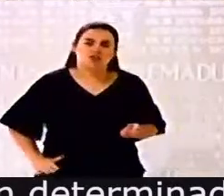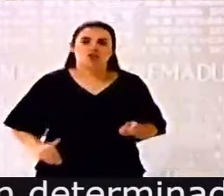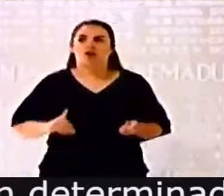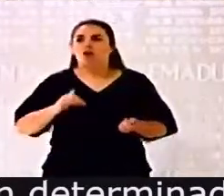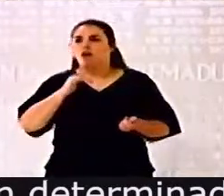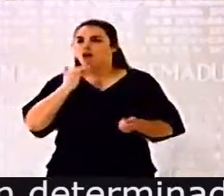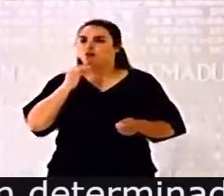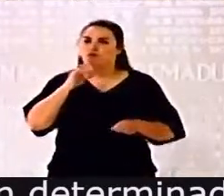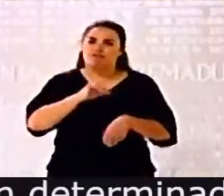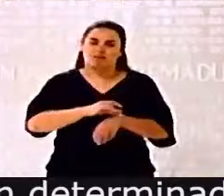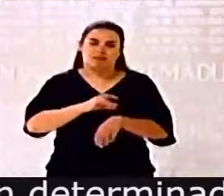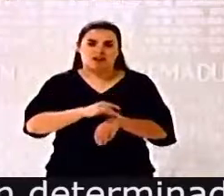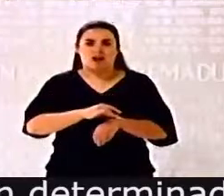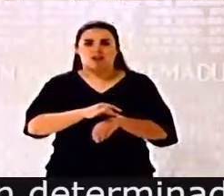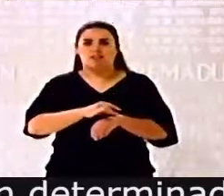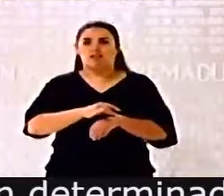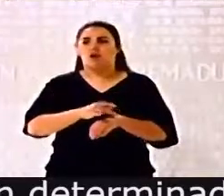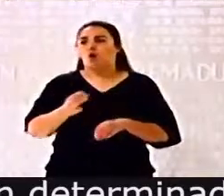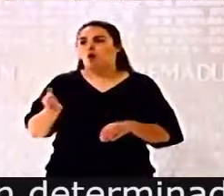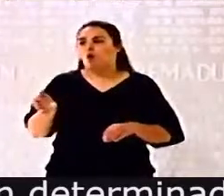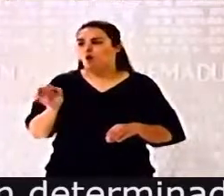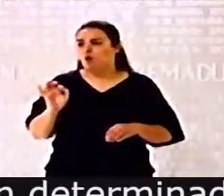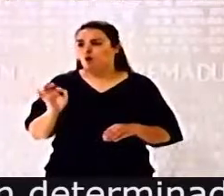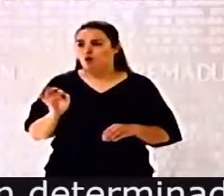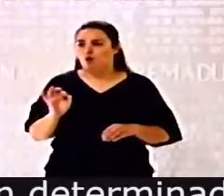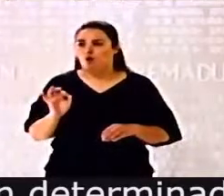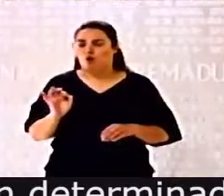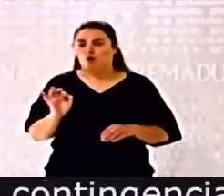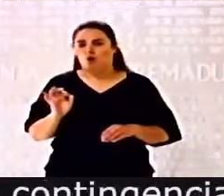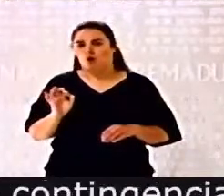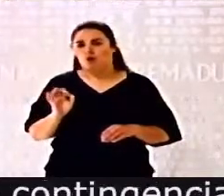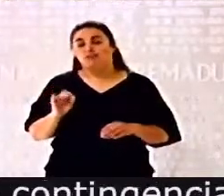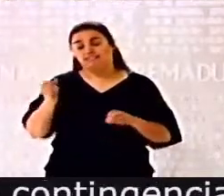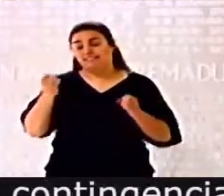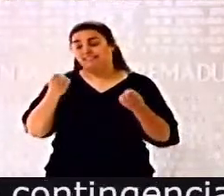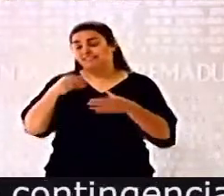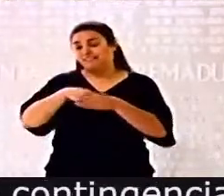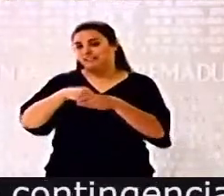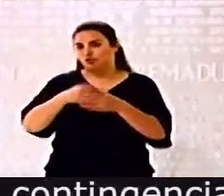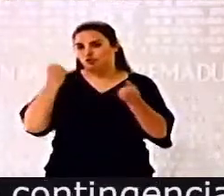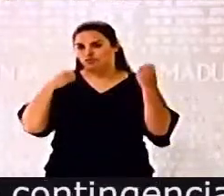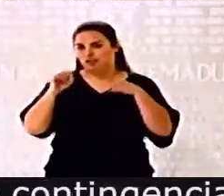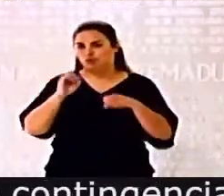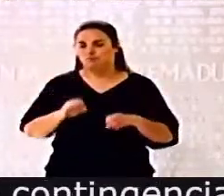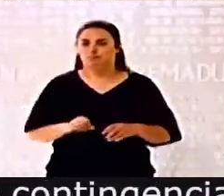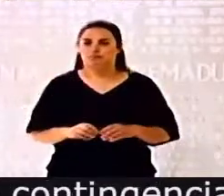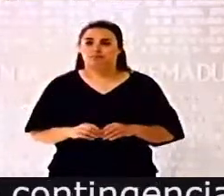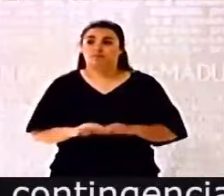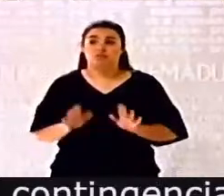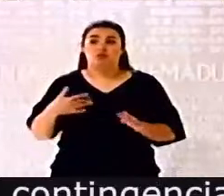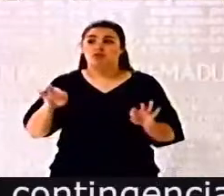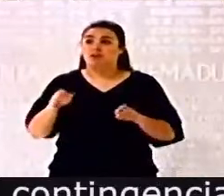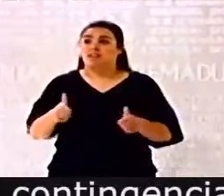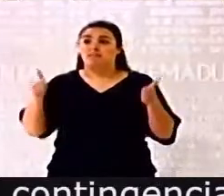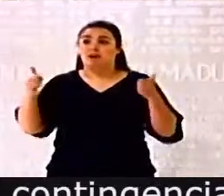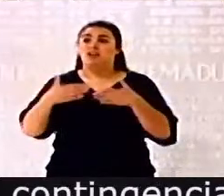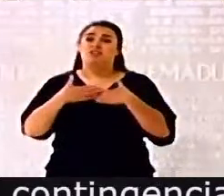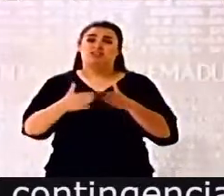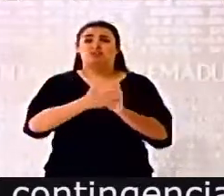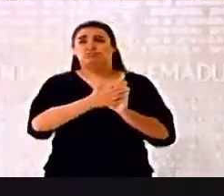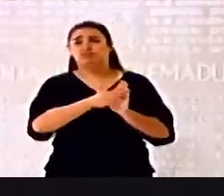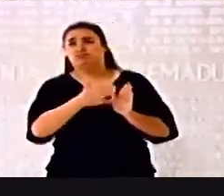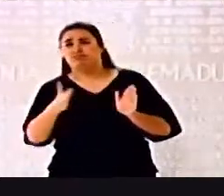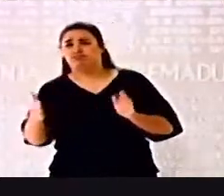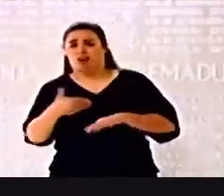de enfermedad en ese espectáculo. Por mi parte, nada más. Lamento la extensión